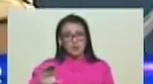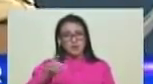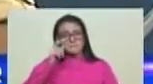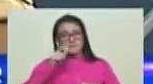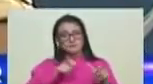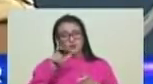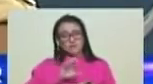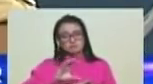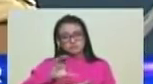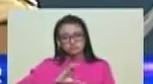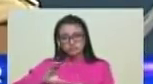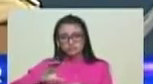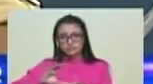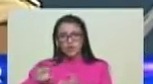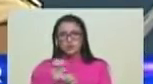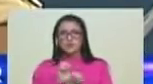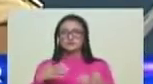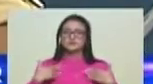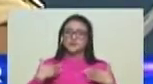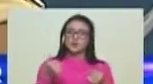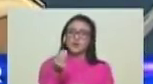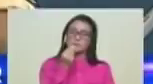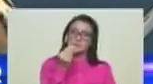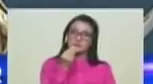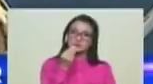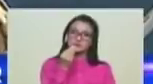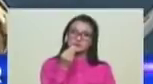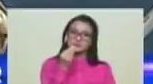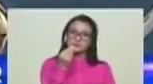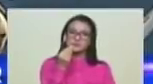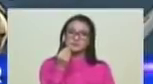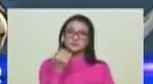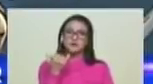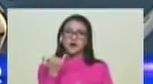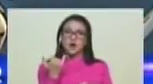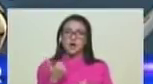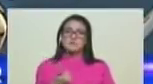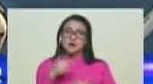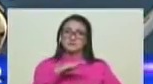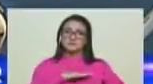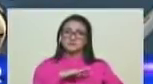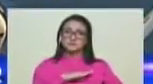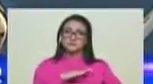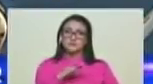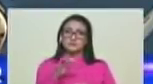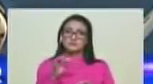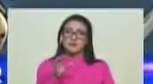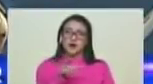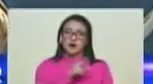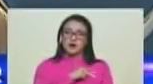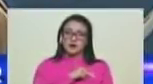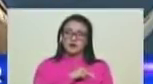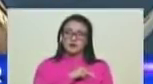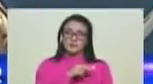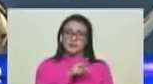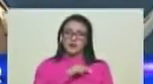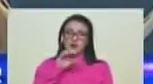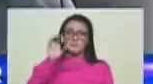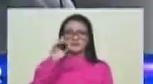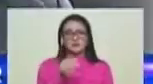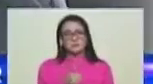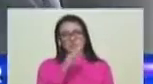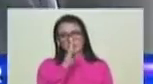personas, en educación, en salud, en alimentación, se va a hacer más eficiente por la vía del carnet de la patria, mucho más